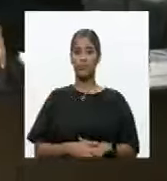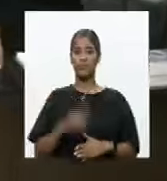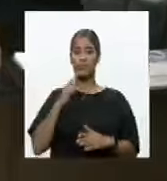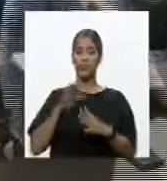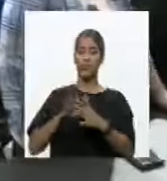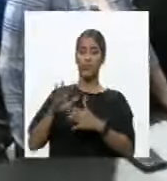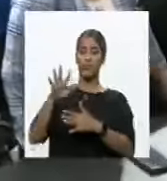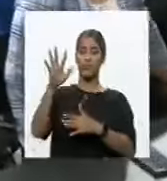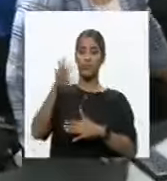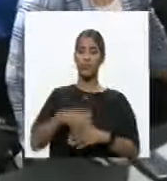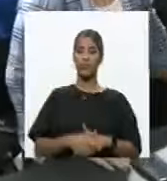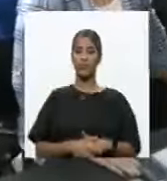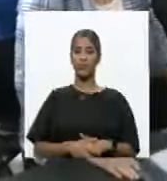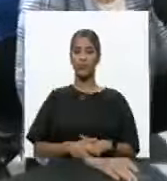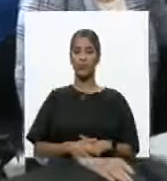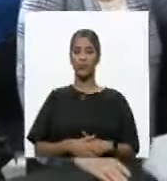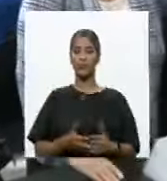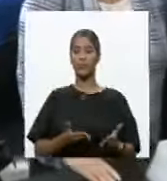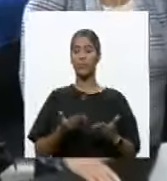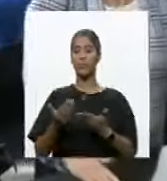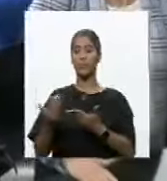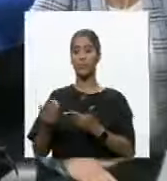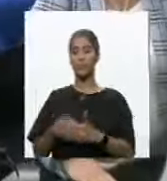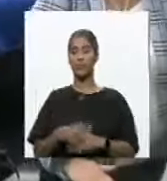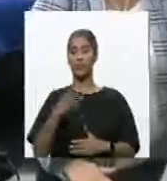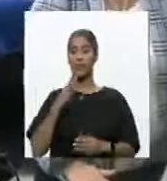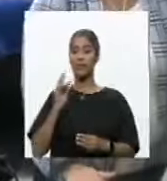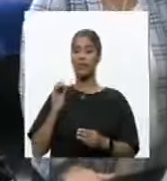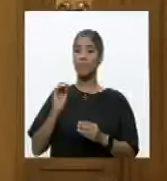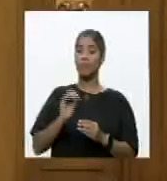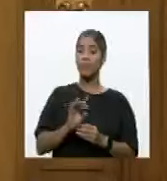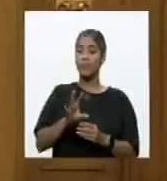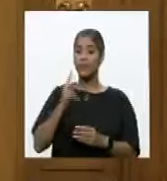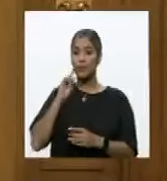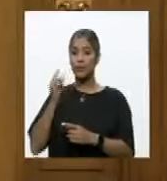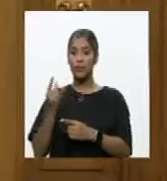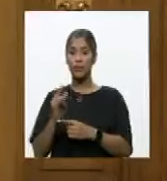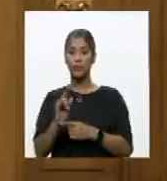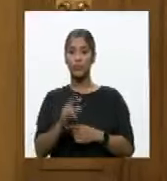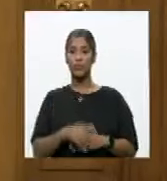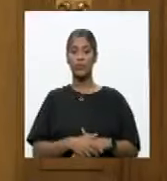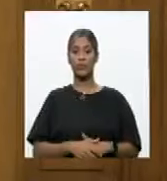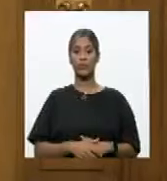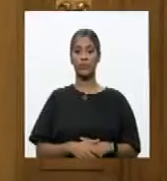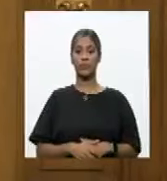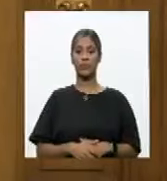arriba! A ver, a darle un beso al jardín.